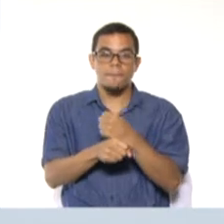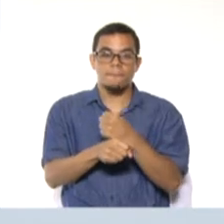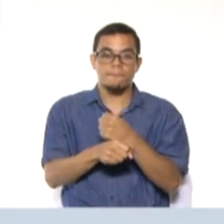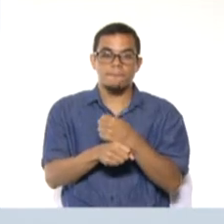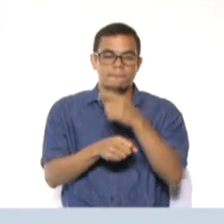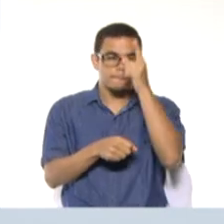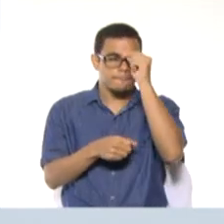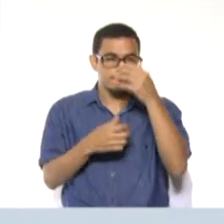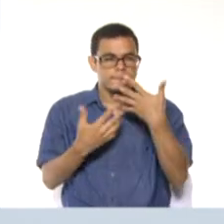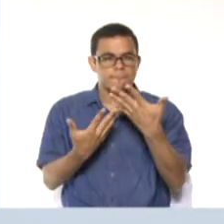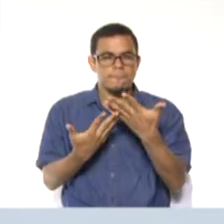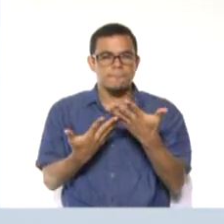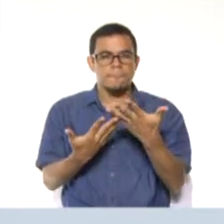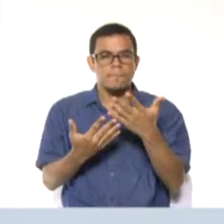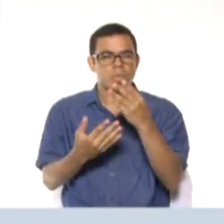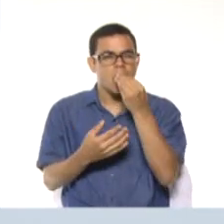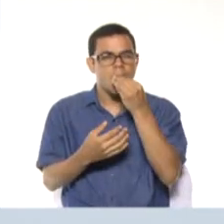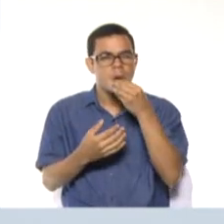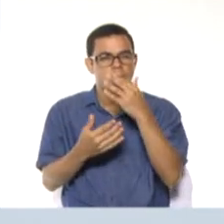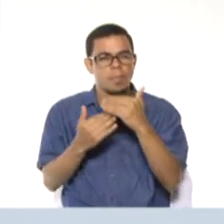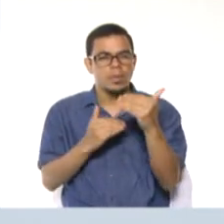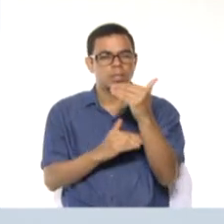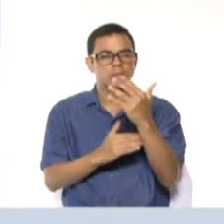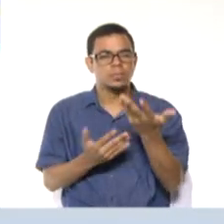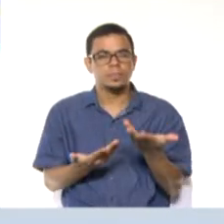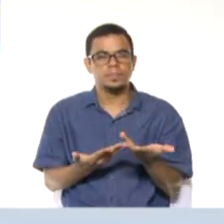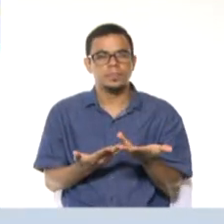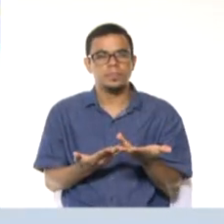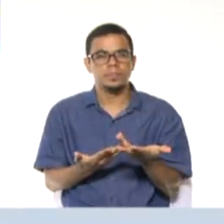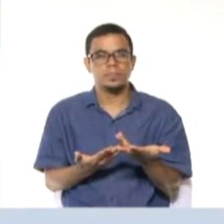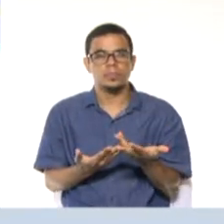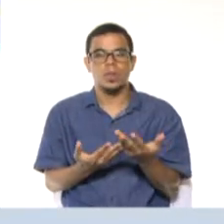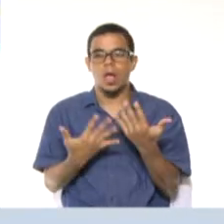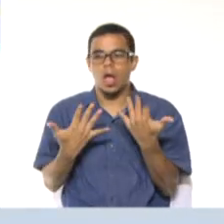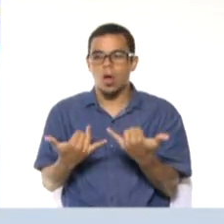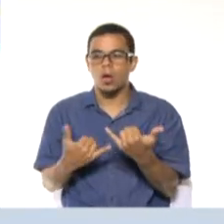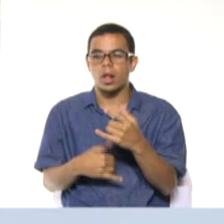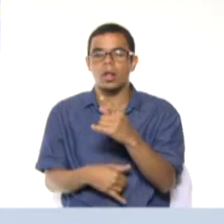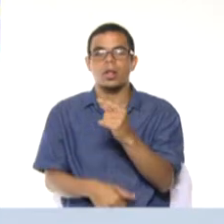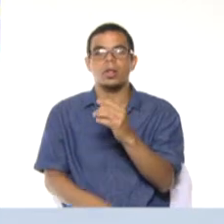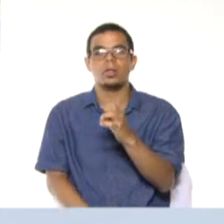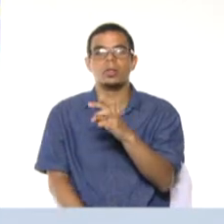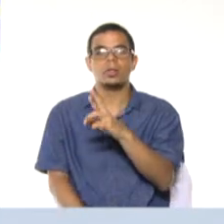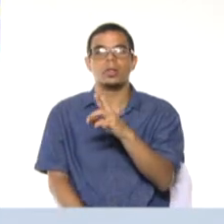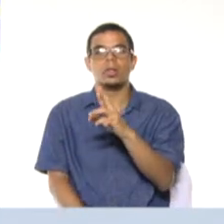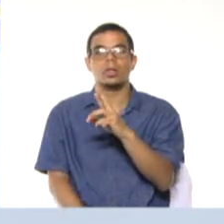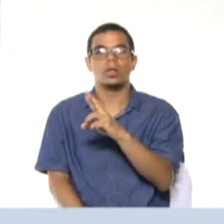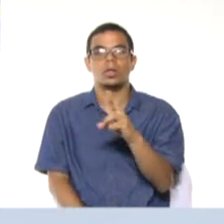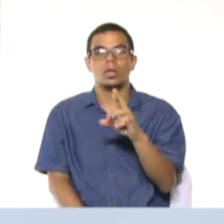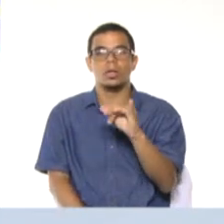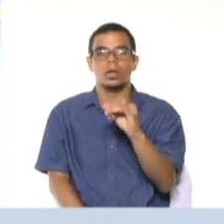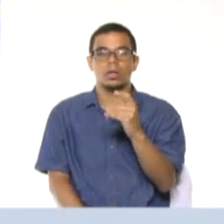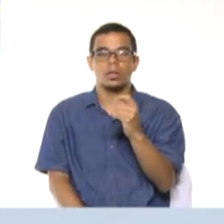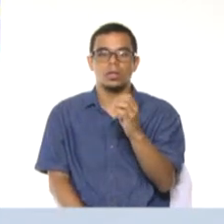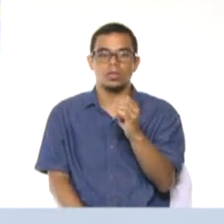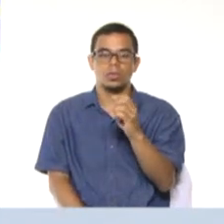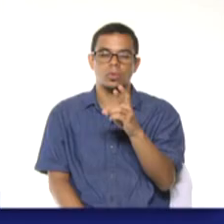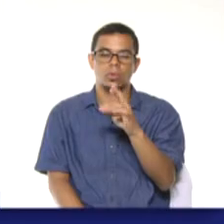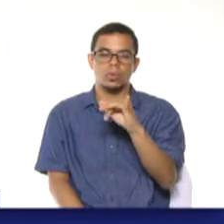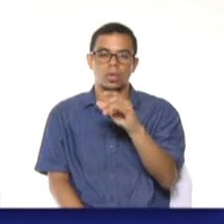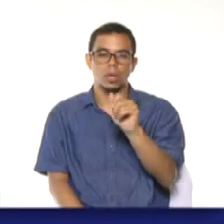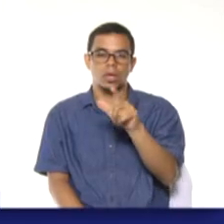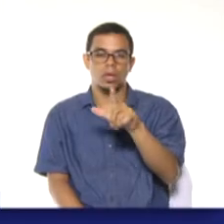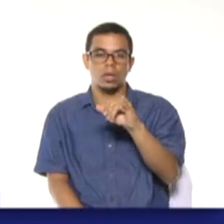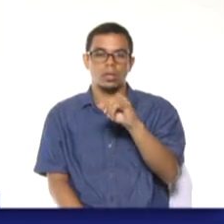que es la soberanía alimentaria, vamos a hablar de la importancia de la territorialización. ¿Y qué es territorialización? Es